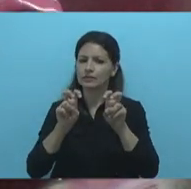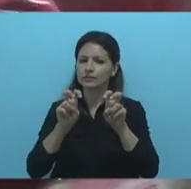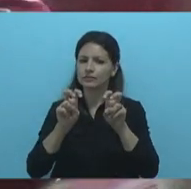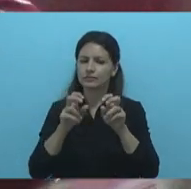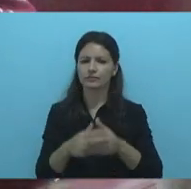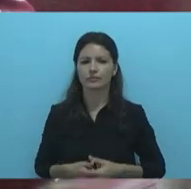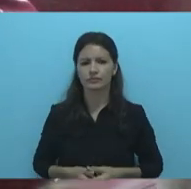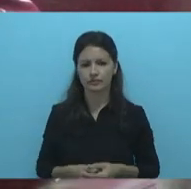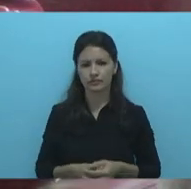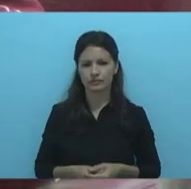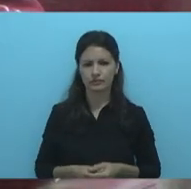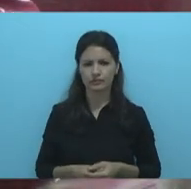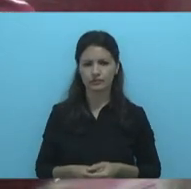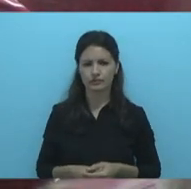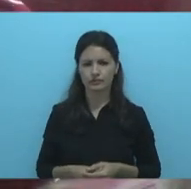Ya le aclaro.